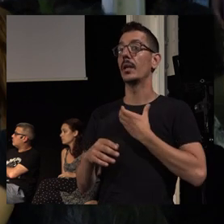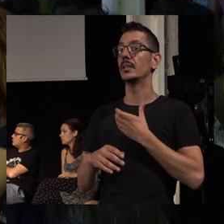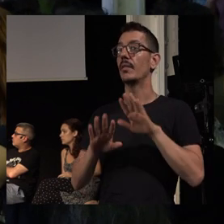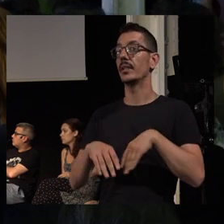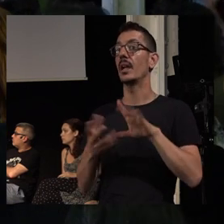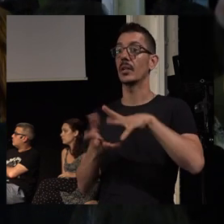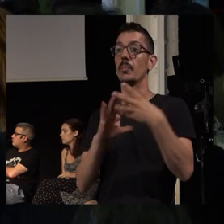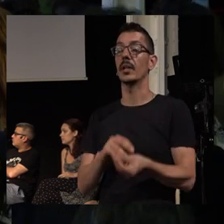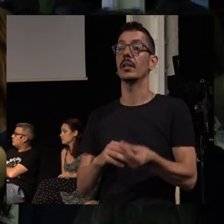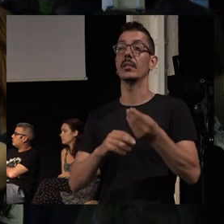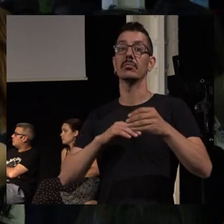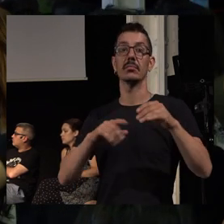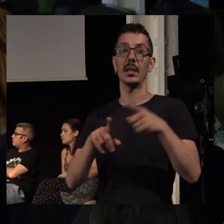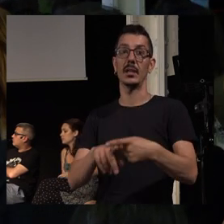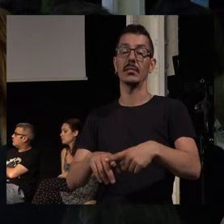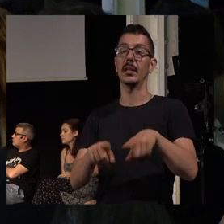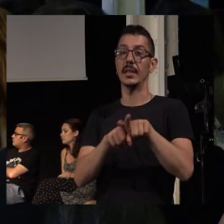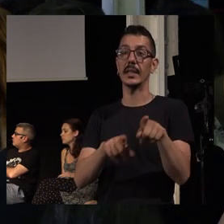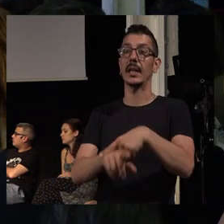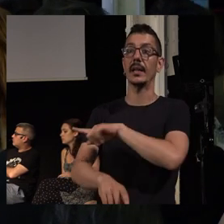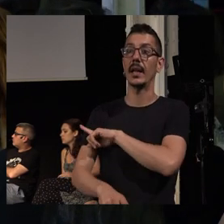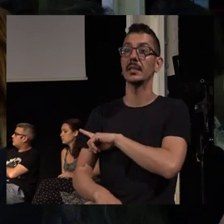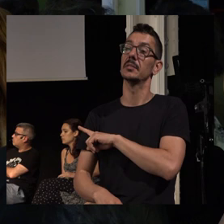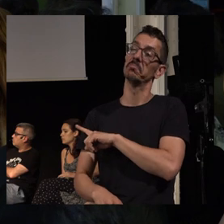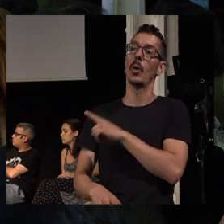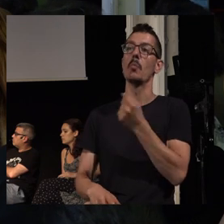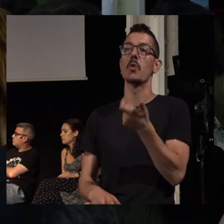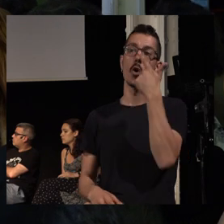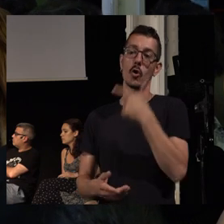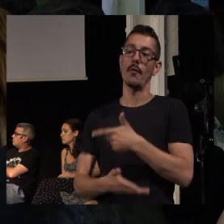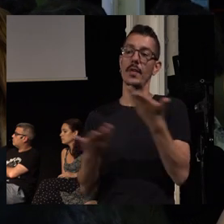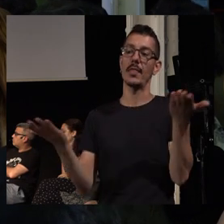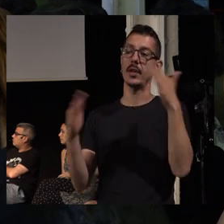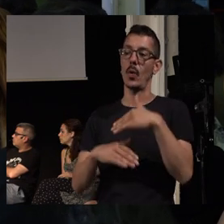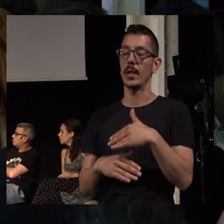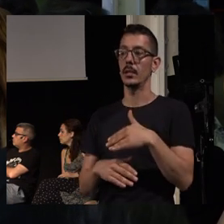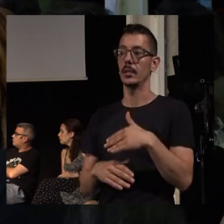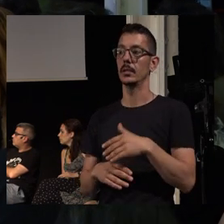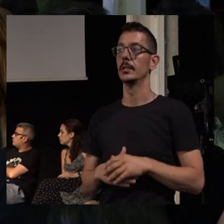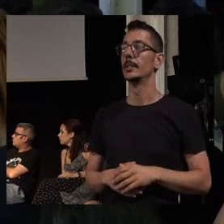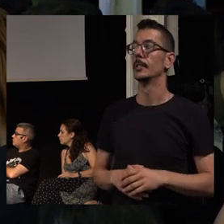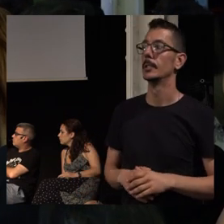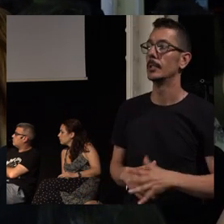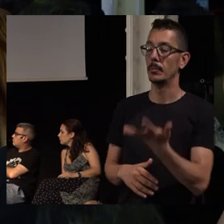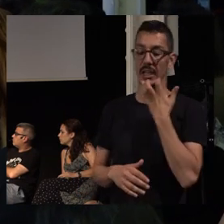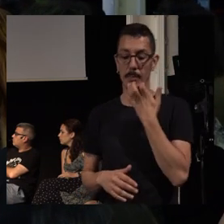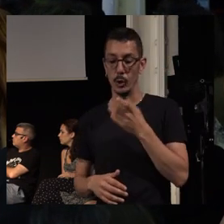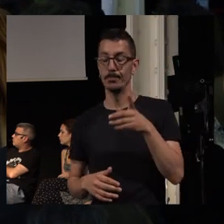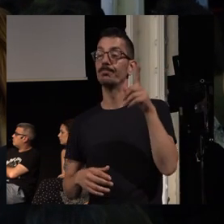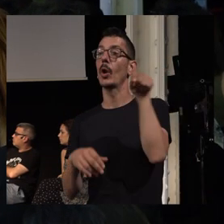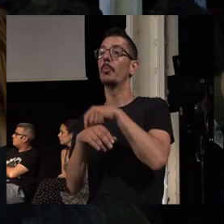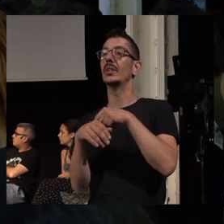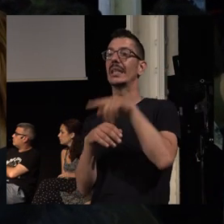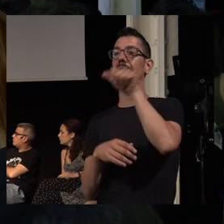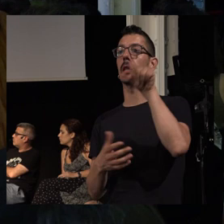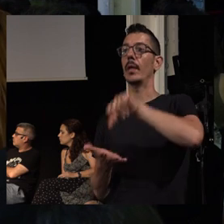creo que sí que pueden hacer otras políticas, ¿no? Si queremos, llamamos las políticas de ciudadanía, ¿no? Que contribuirían